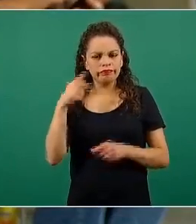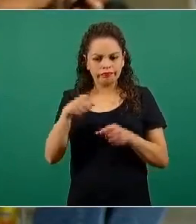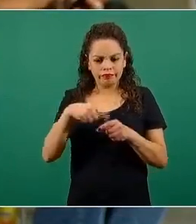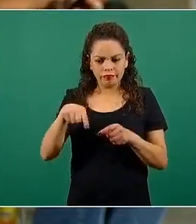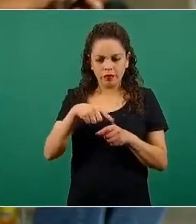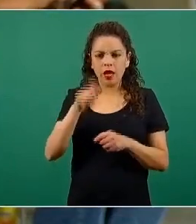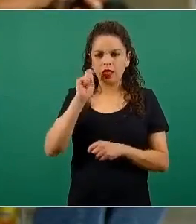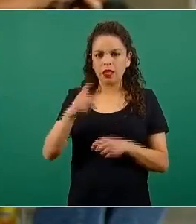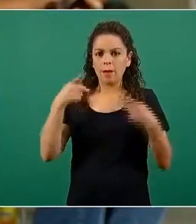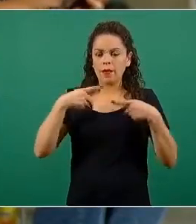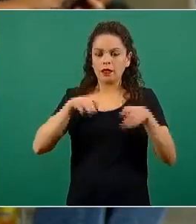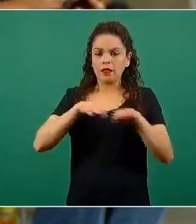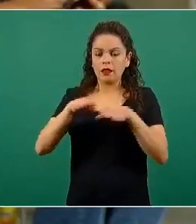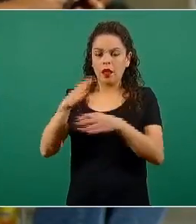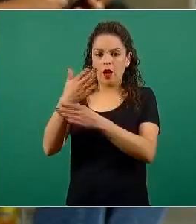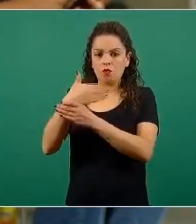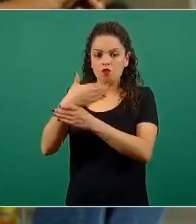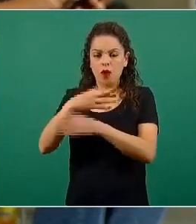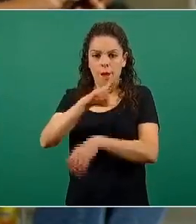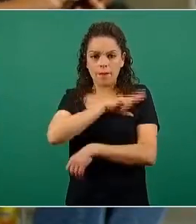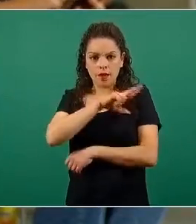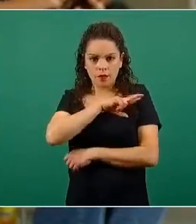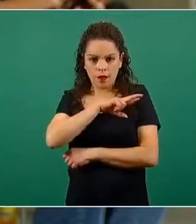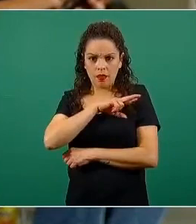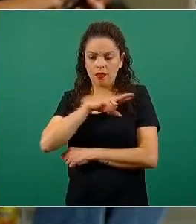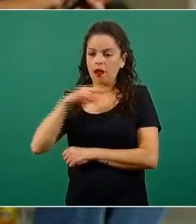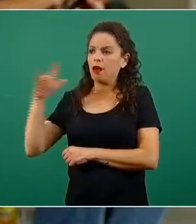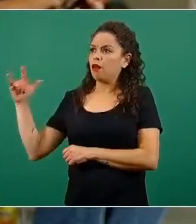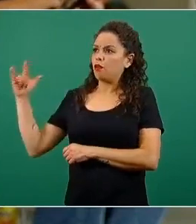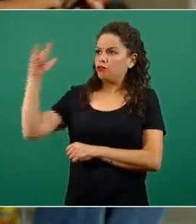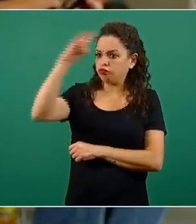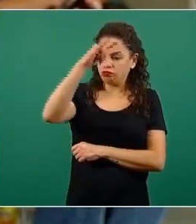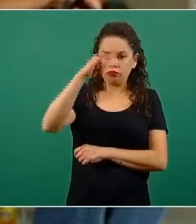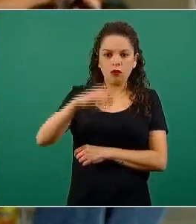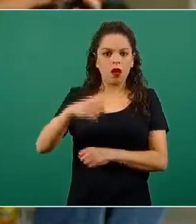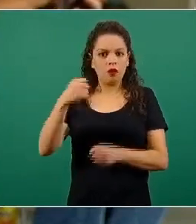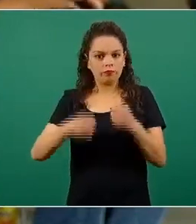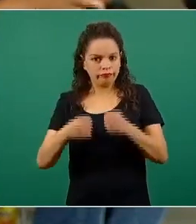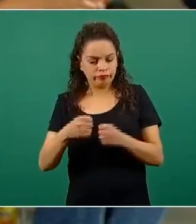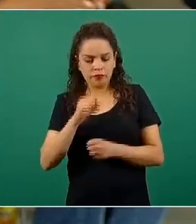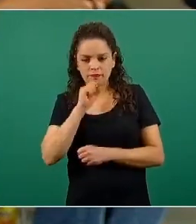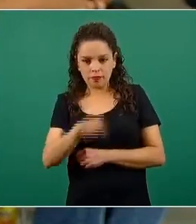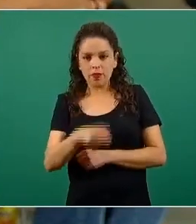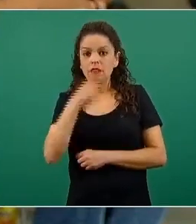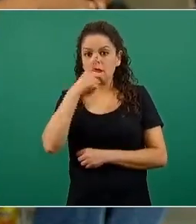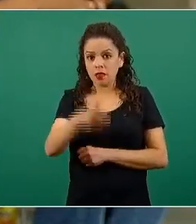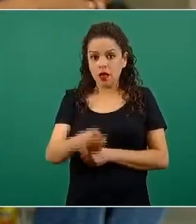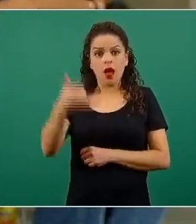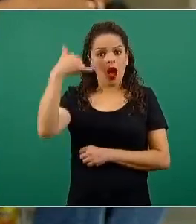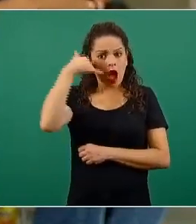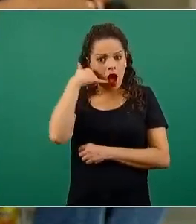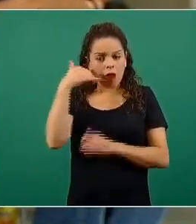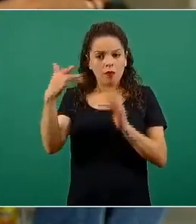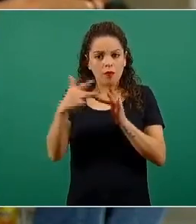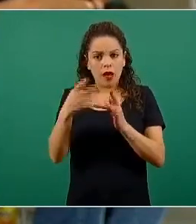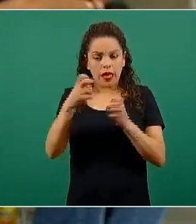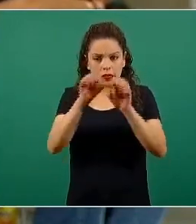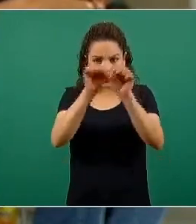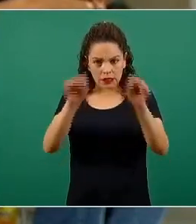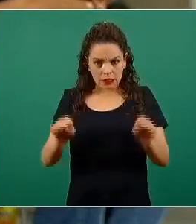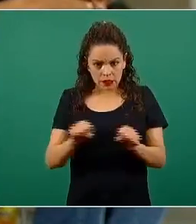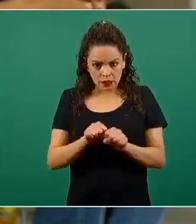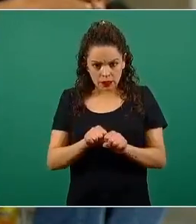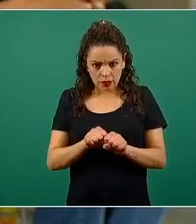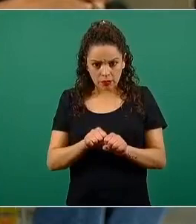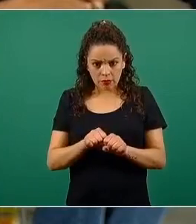ambulancias privadas, aéreas y terrestres, que hablaron justamente de este sistema y que dice este sistema, al